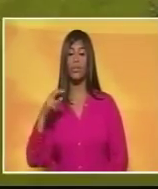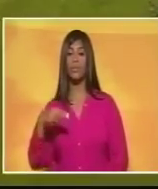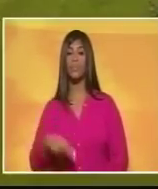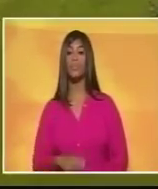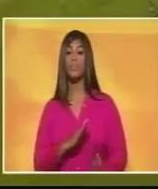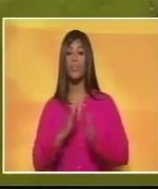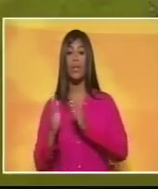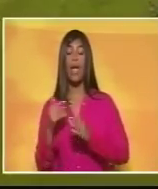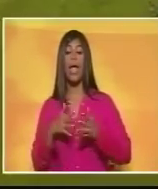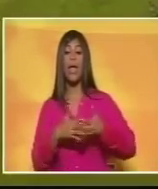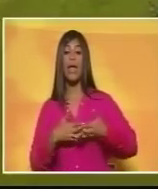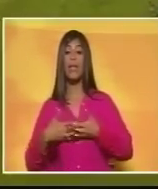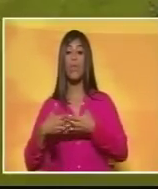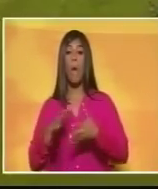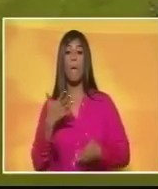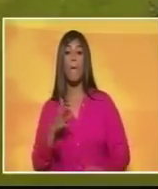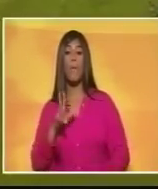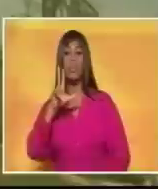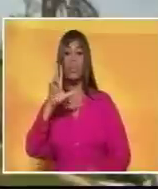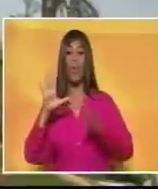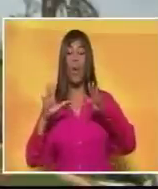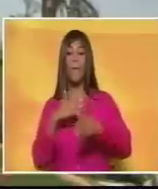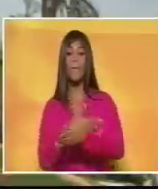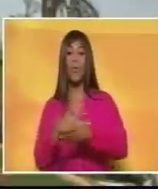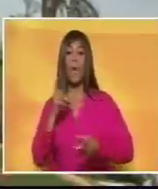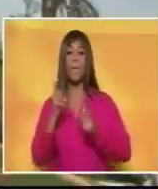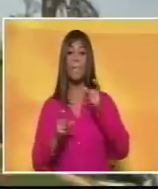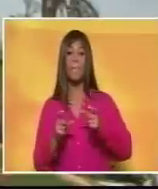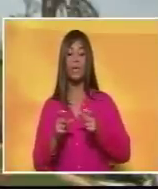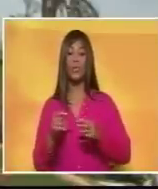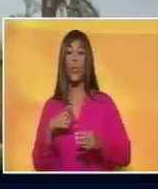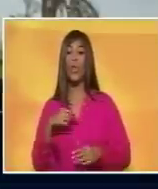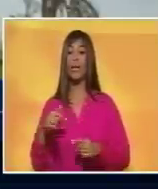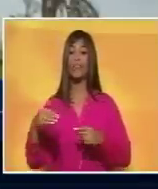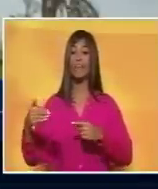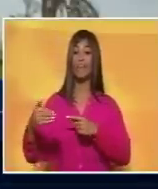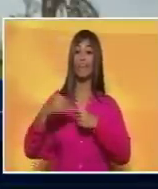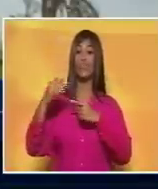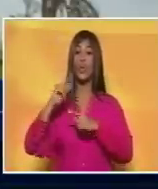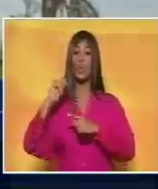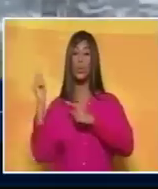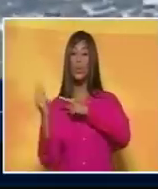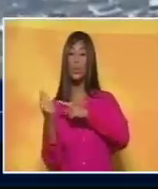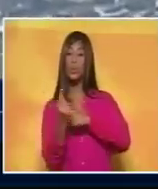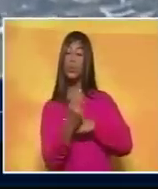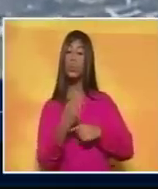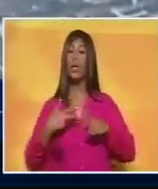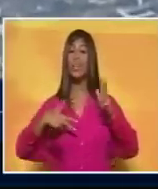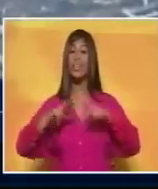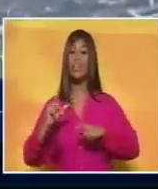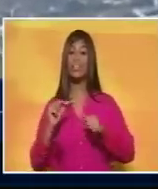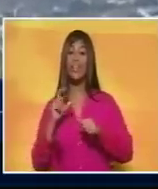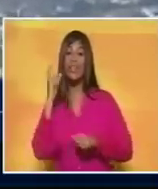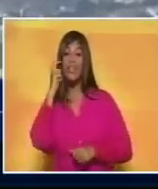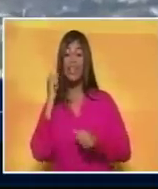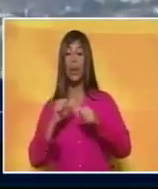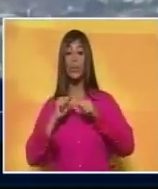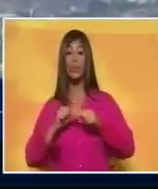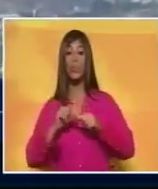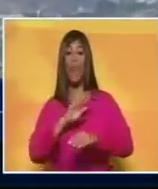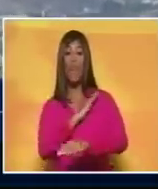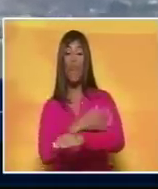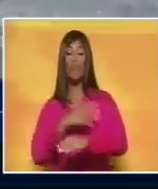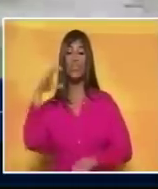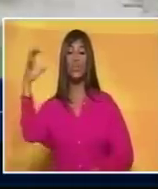En Estados Unidos, al menos 39 millones de personas permanecen bajo amenaza de tormentas tras 13 días seguidos de fuertes lluvias y